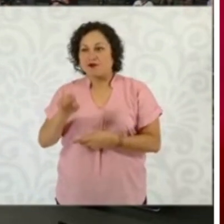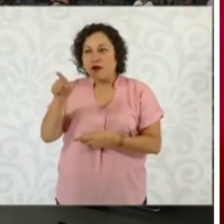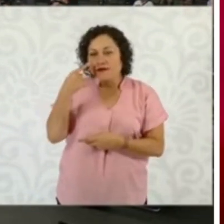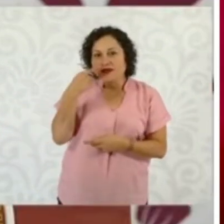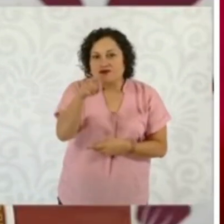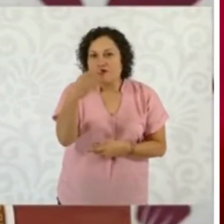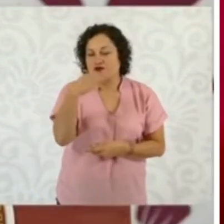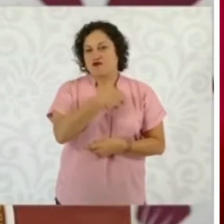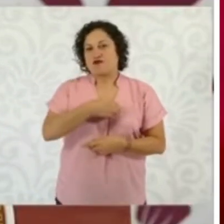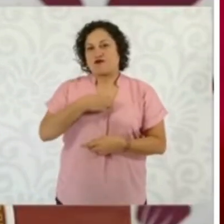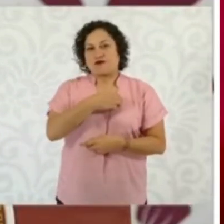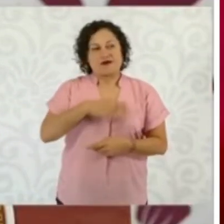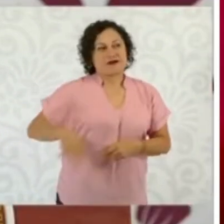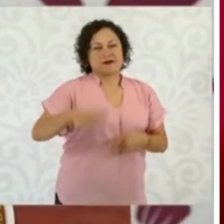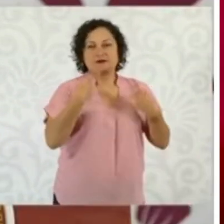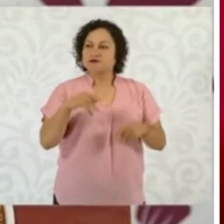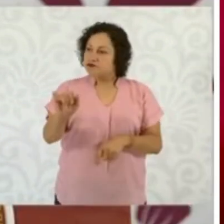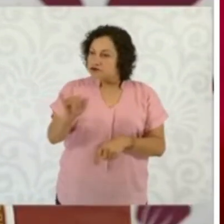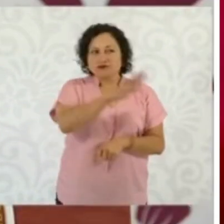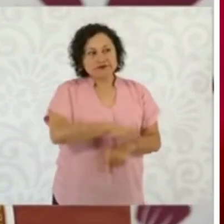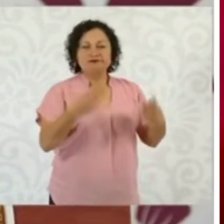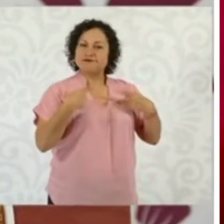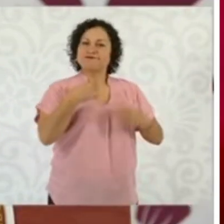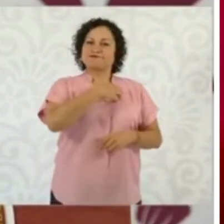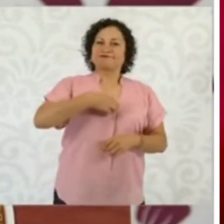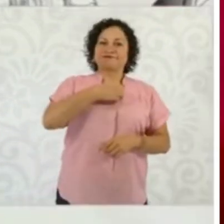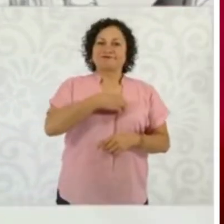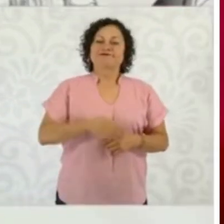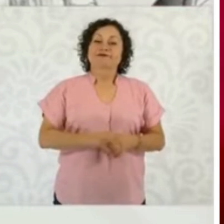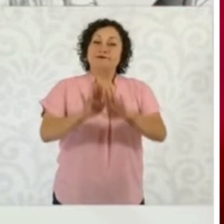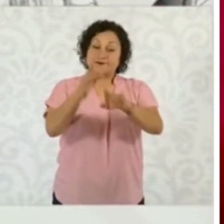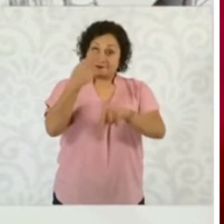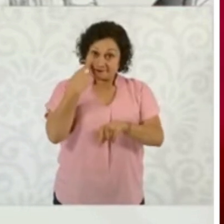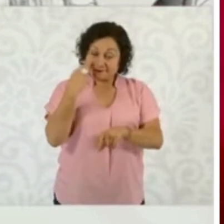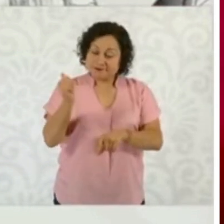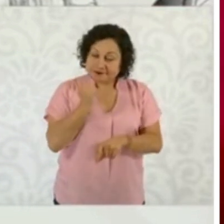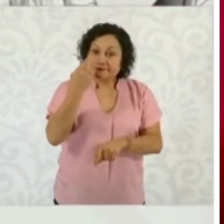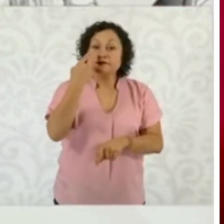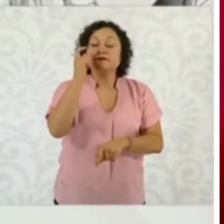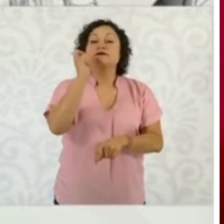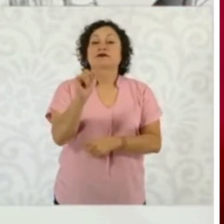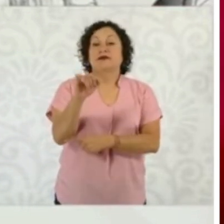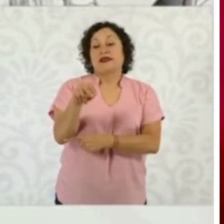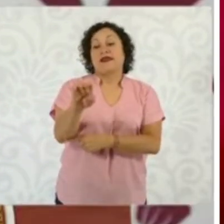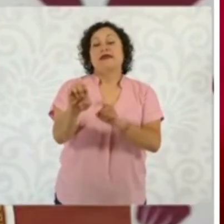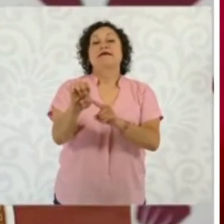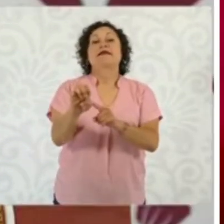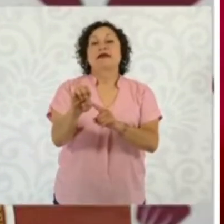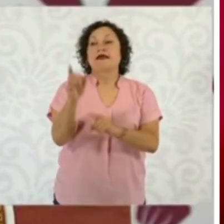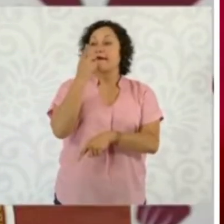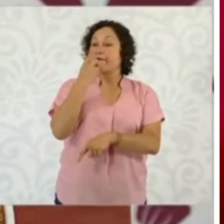gente está muy contenta. Sí. Por cierto, dicen que el INE dijo que no podíamos hacer